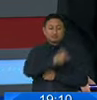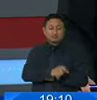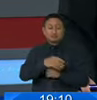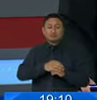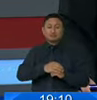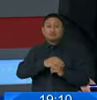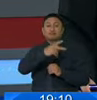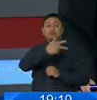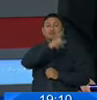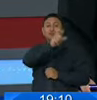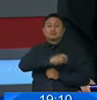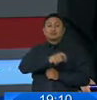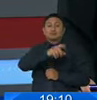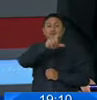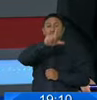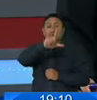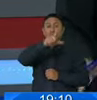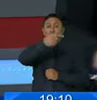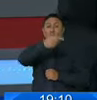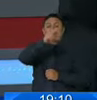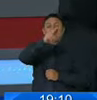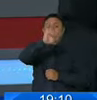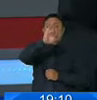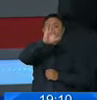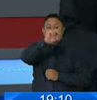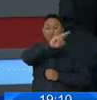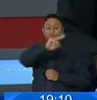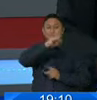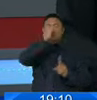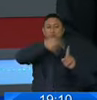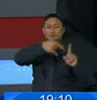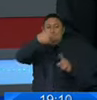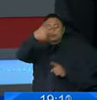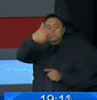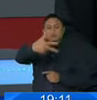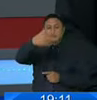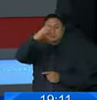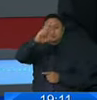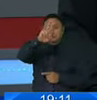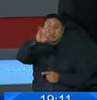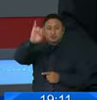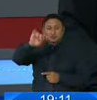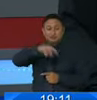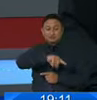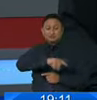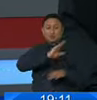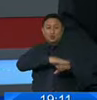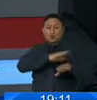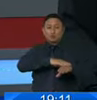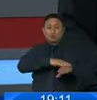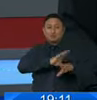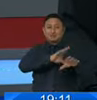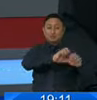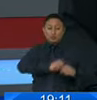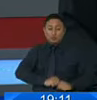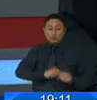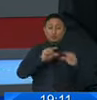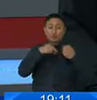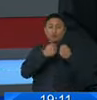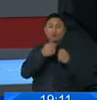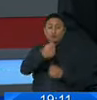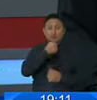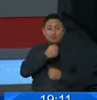Angulo Arboleda, alias Cherry, quien sería el autor material del secuestro de los 3 integrantes del grupo de periodístico de Diario El